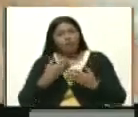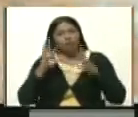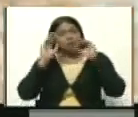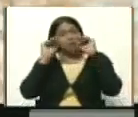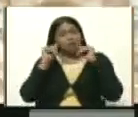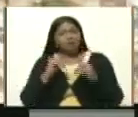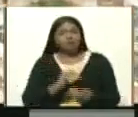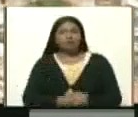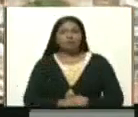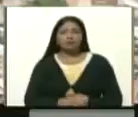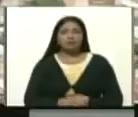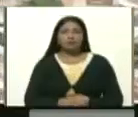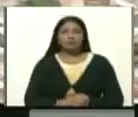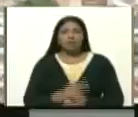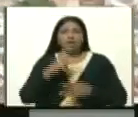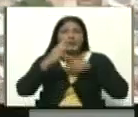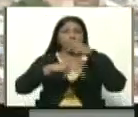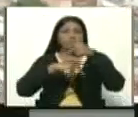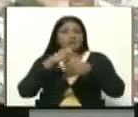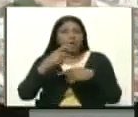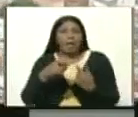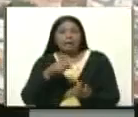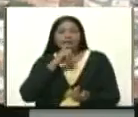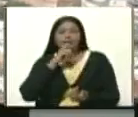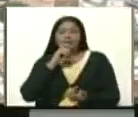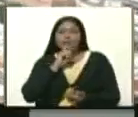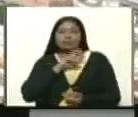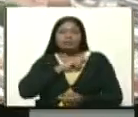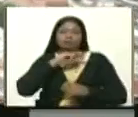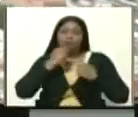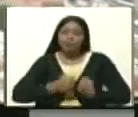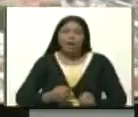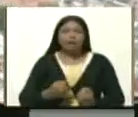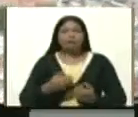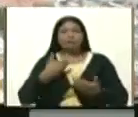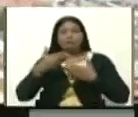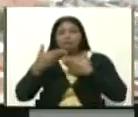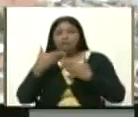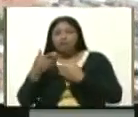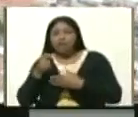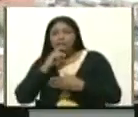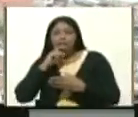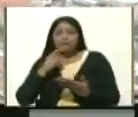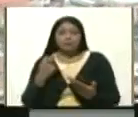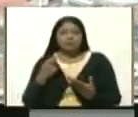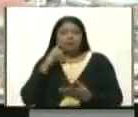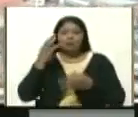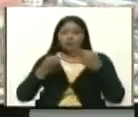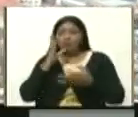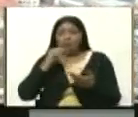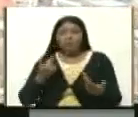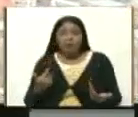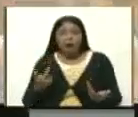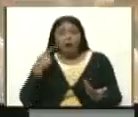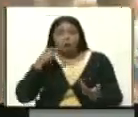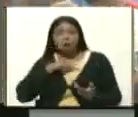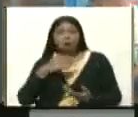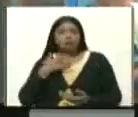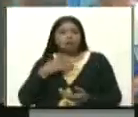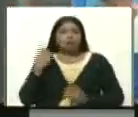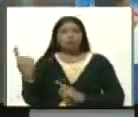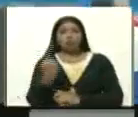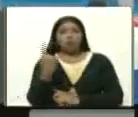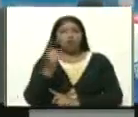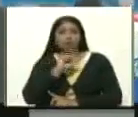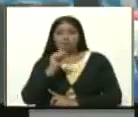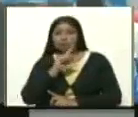despedirse. Aunque el proceso ha sido complejo, duro, muy dinámico y tremendamente injusto, no nos hemos sentido solos.